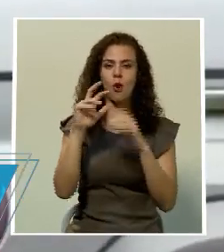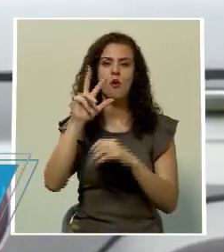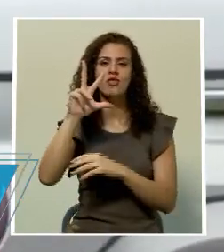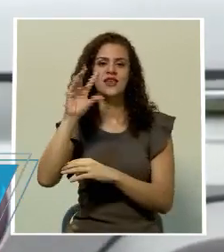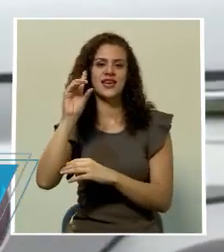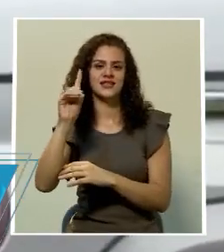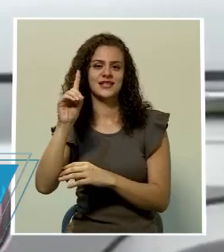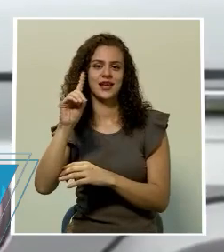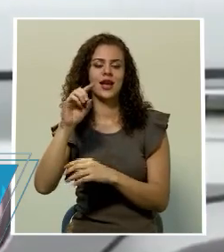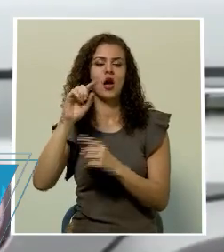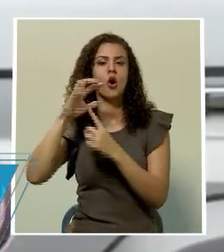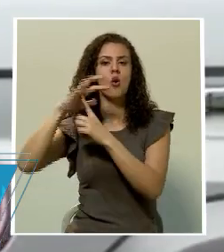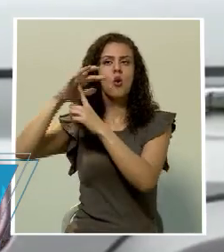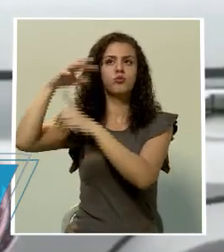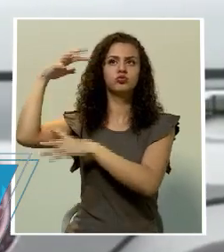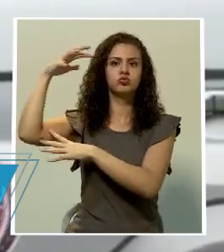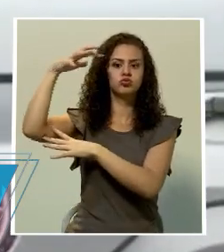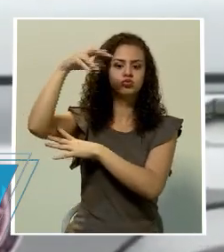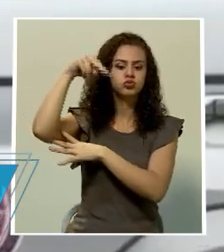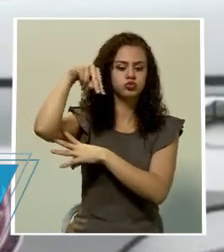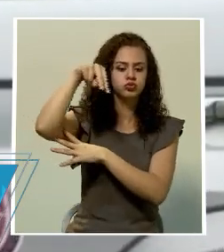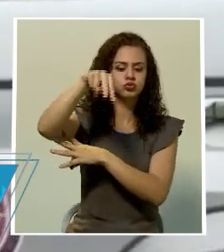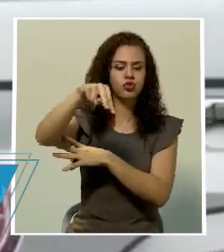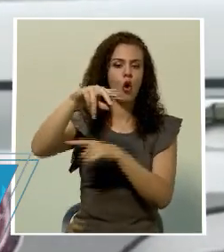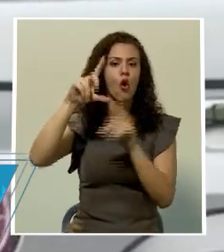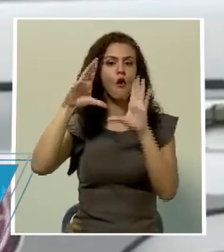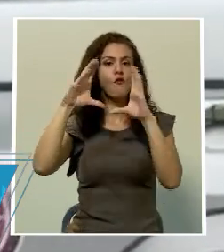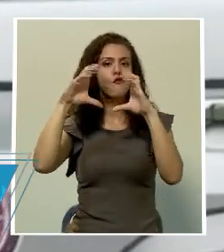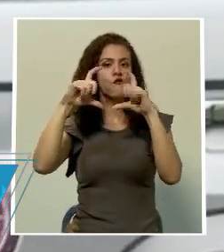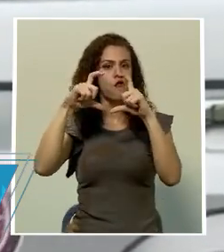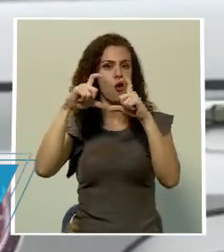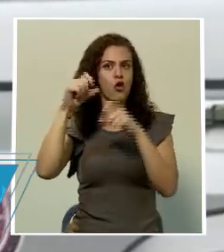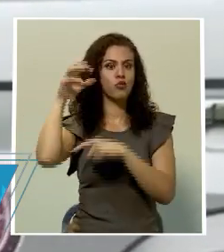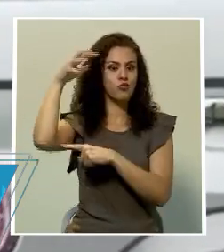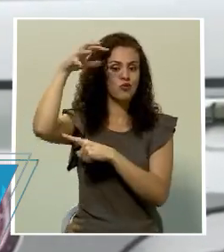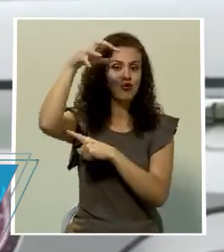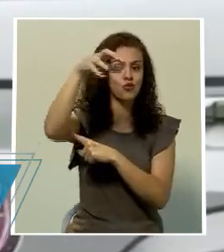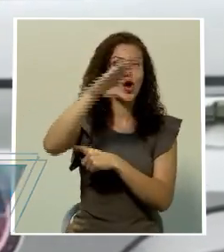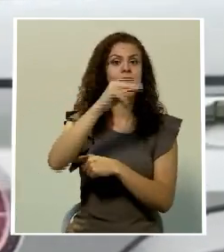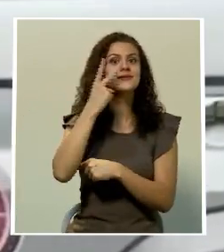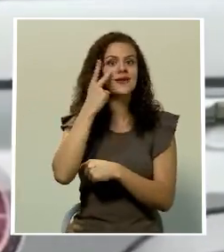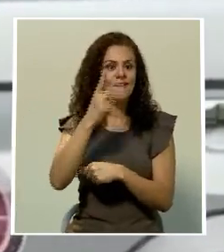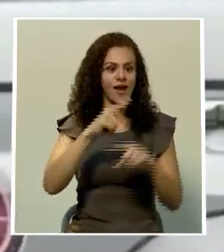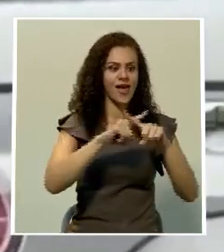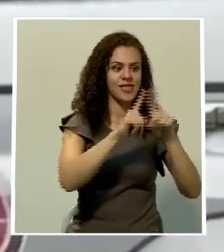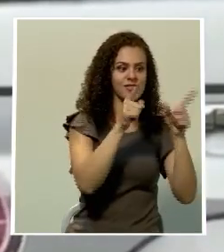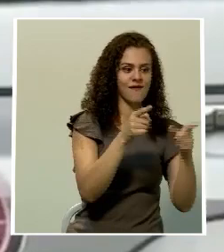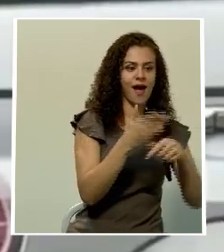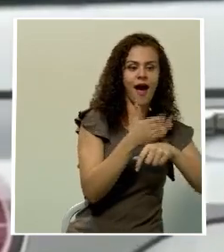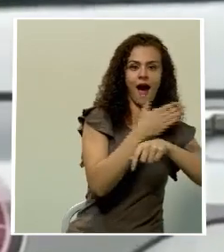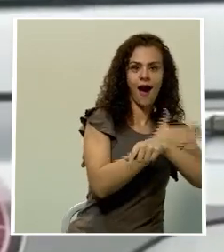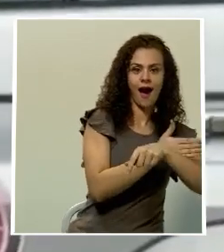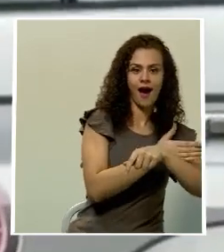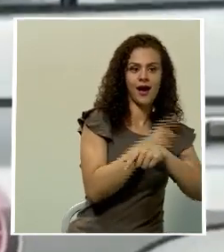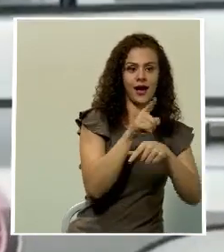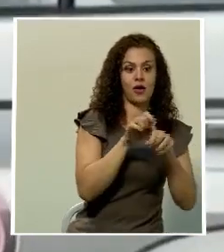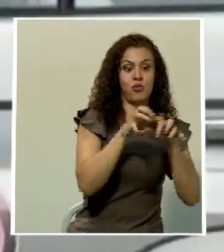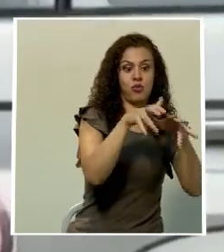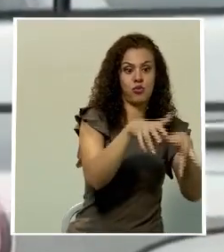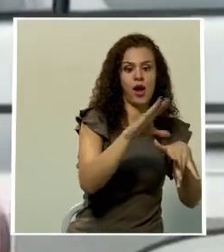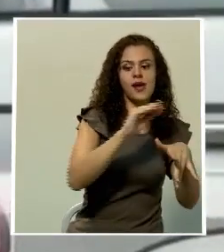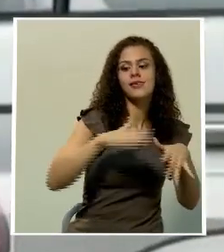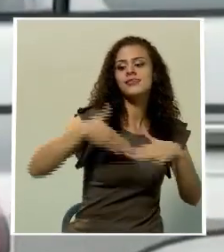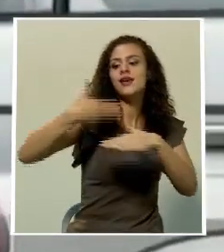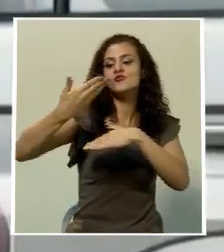3D tomados por un dron con fotos aéreas, y se ve la diferencia entre antes del colapso